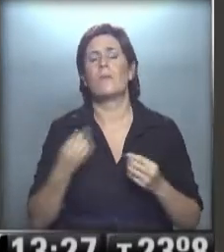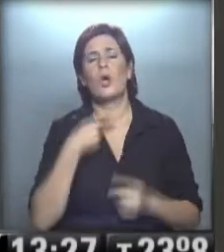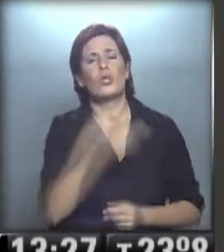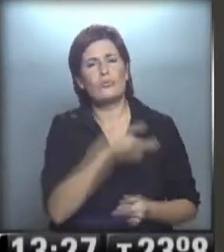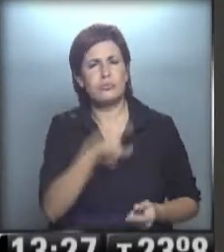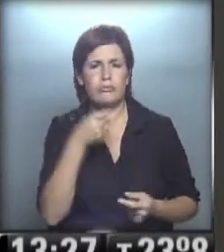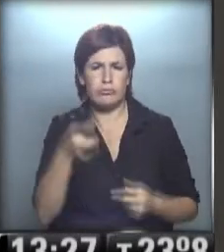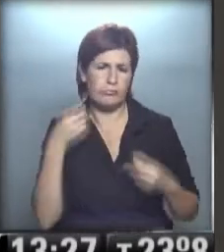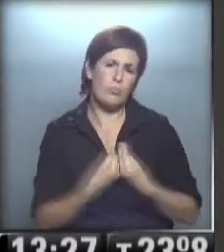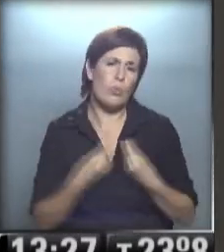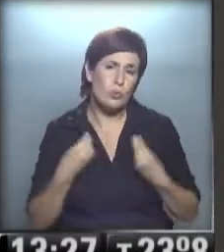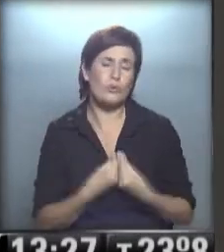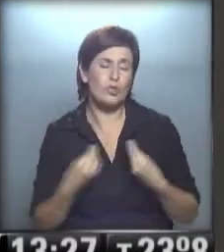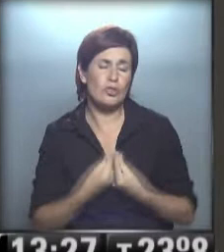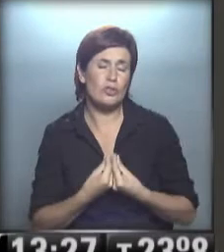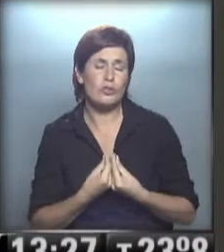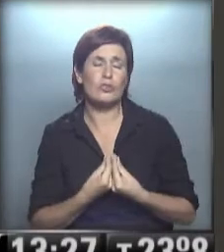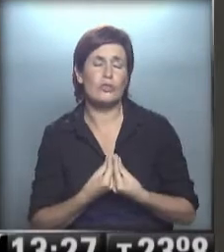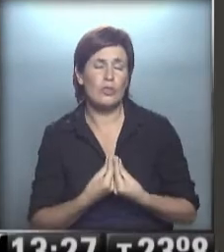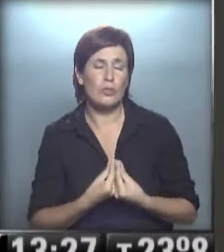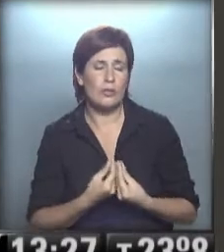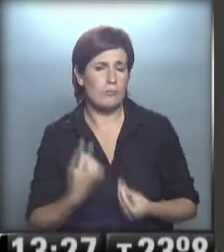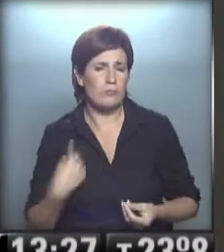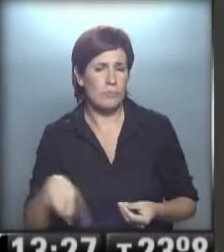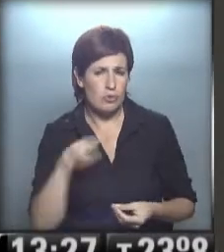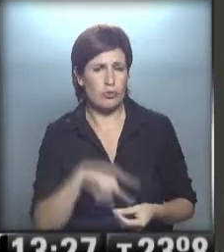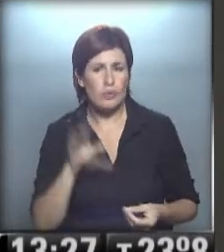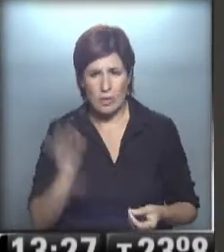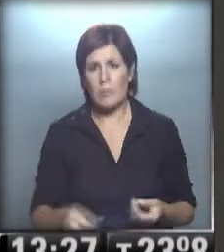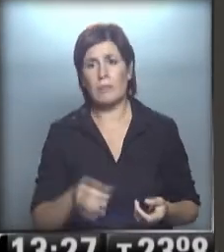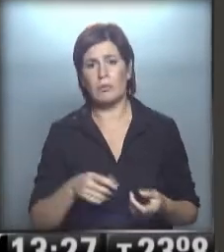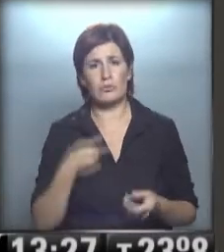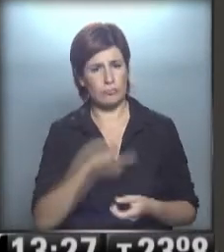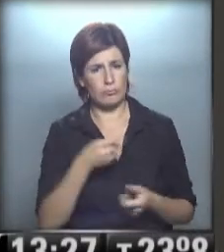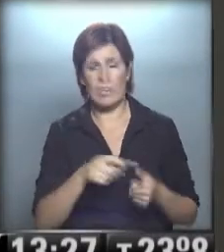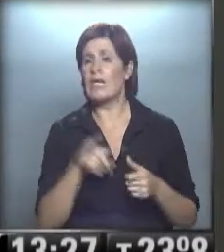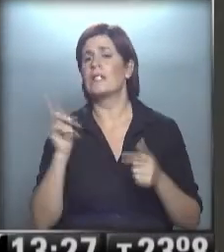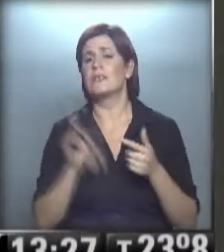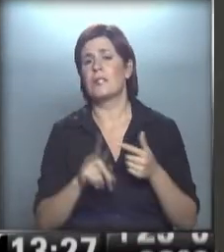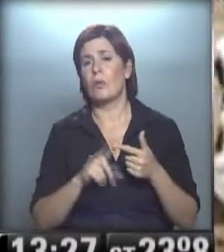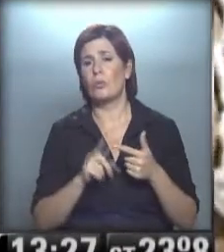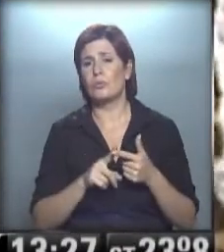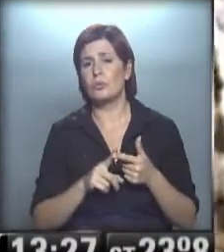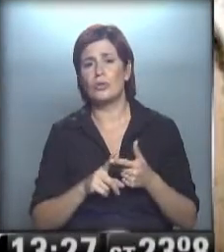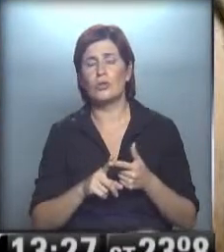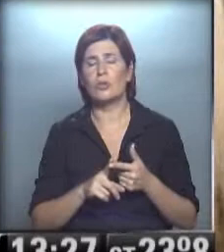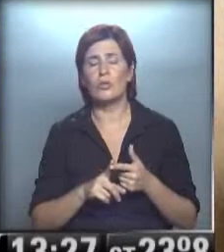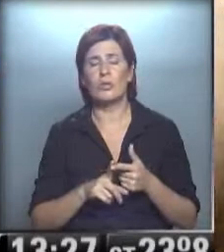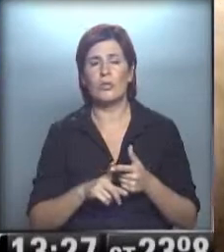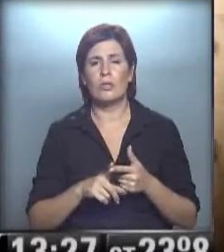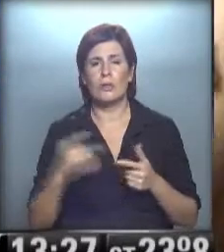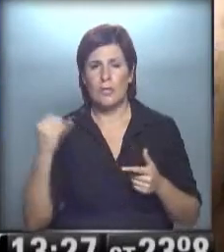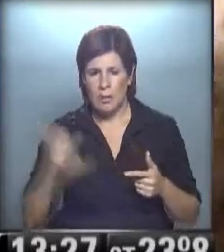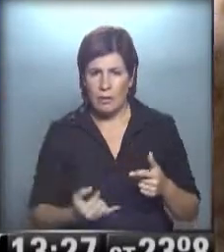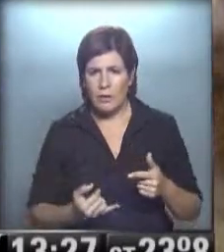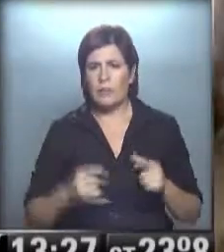que se observan en forma sistemática segundo por los parámetros e índices